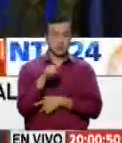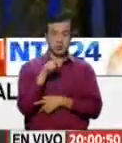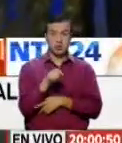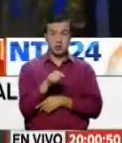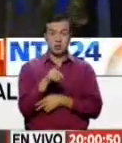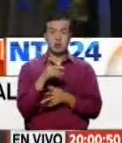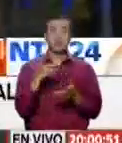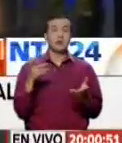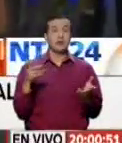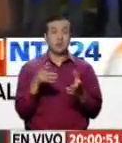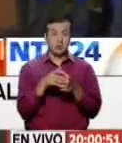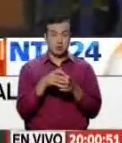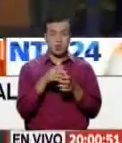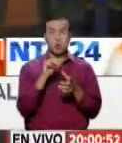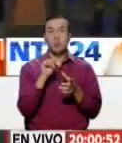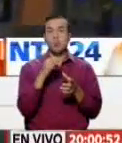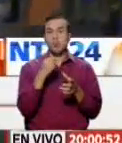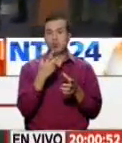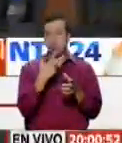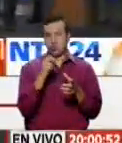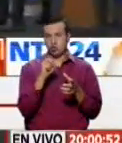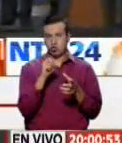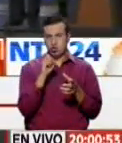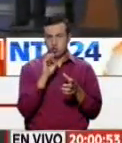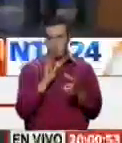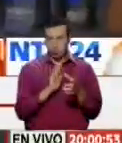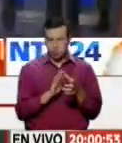Rodríguez, alias Mocho o Kiko,